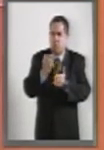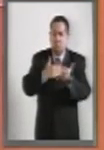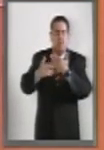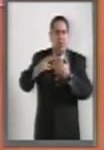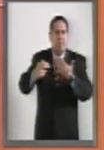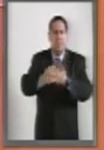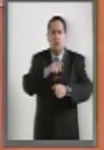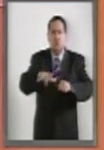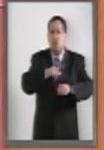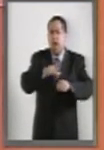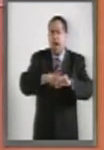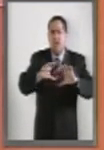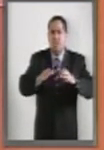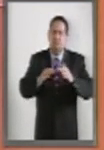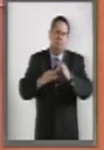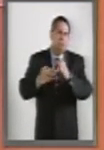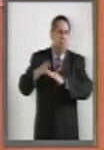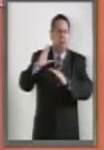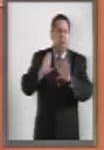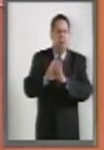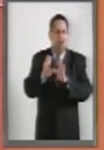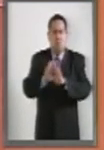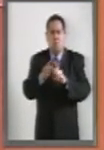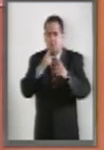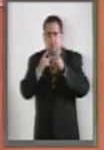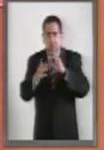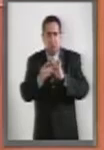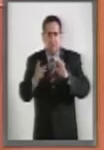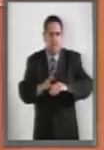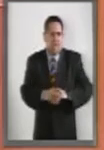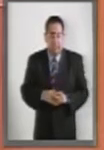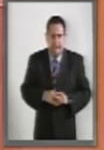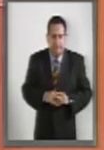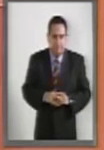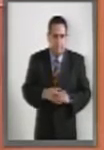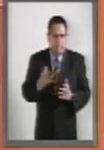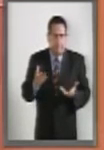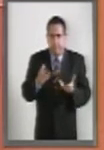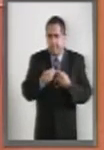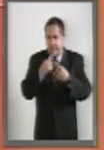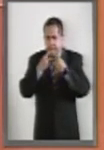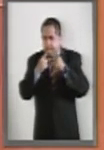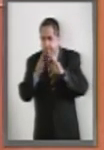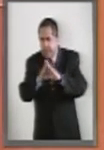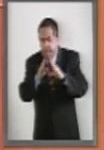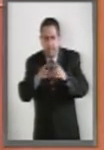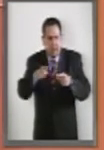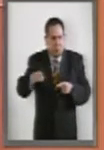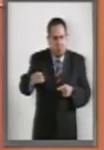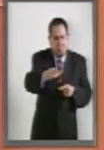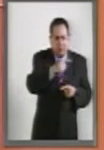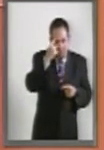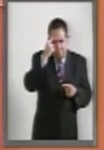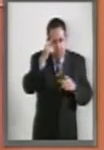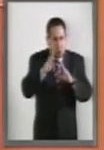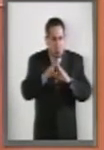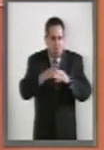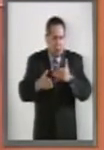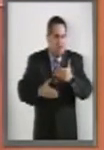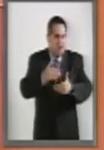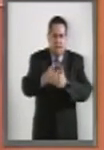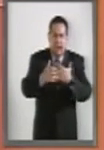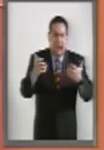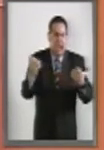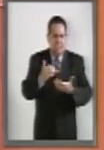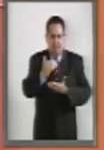nacional se encuentra en el dinamismo del mercado interno, el cual se ha visto impulsado a partir de la creación